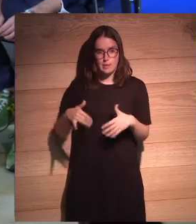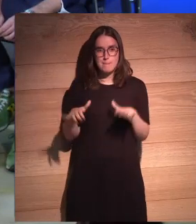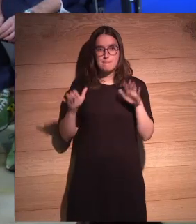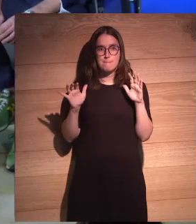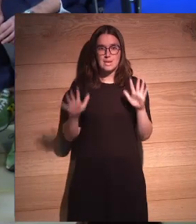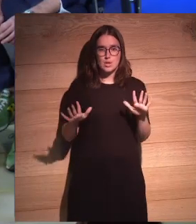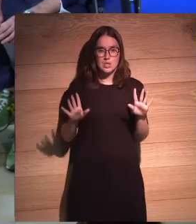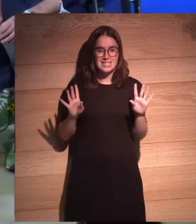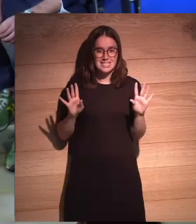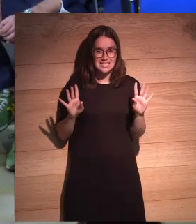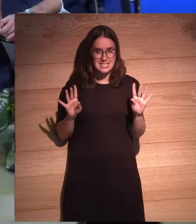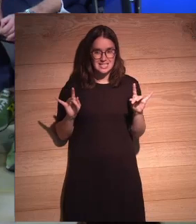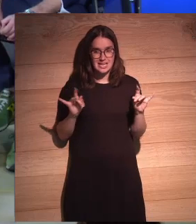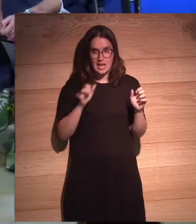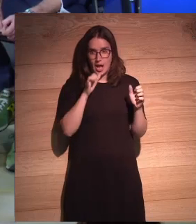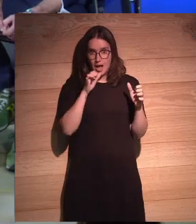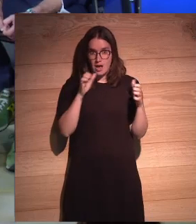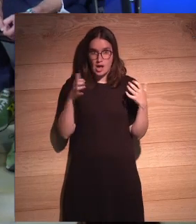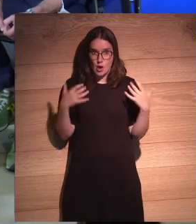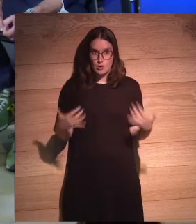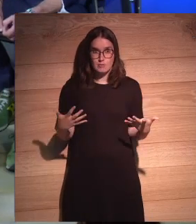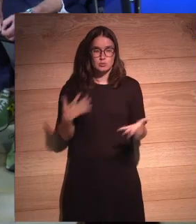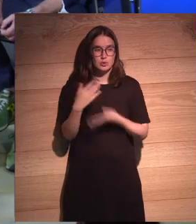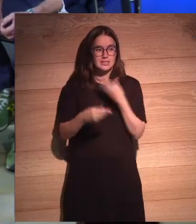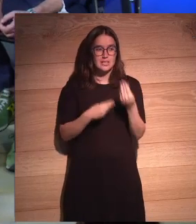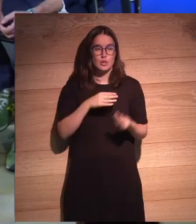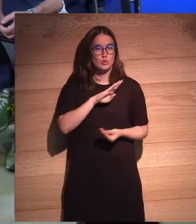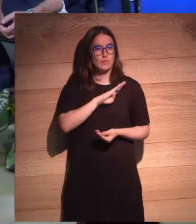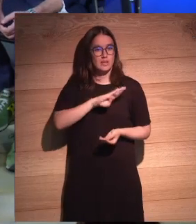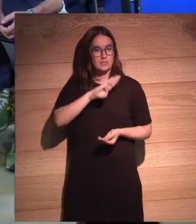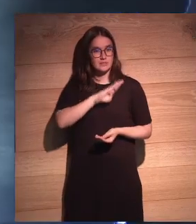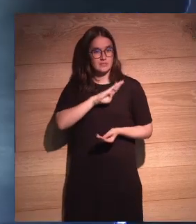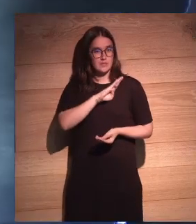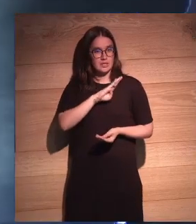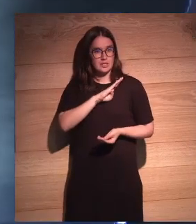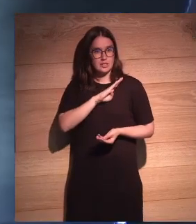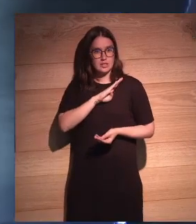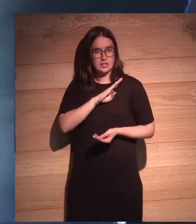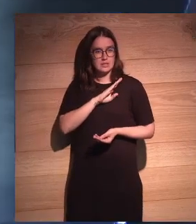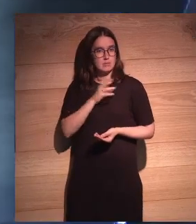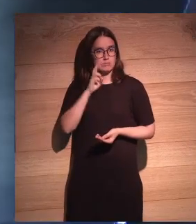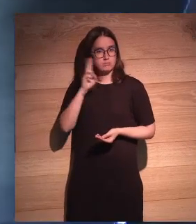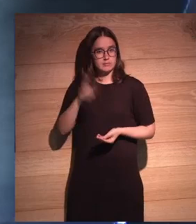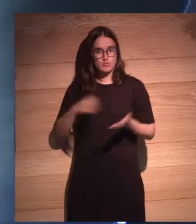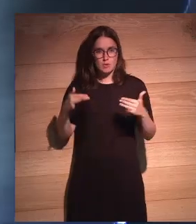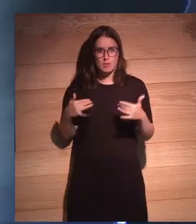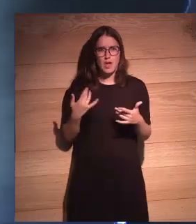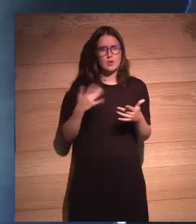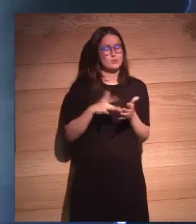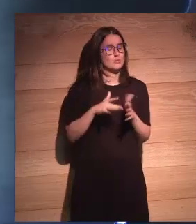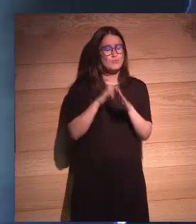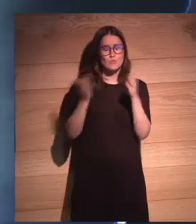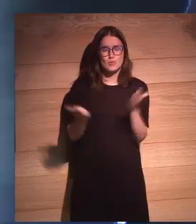pero sí que ahora mismo se está haciendo bastante y no está suficientemente reconocida. Lo que pasa es que hay un